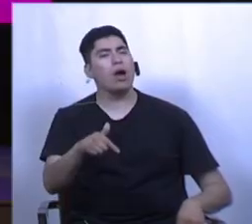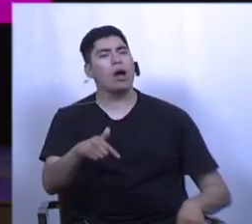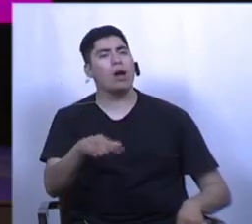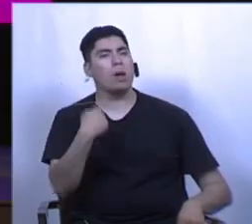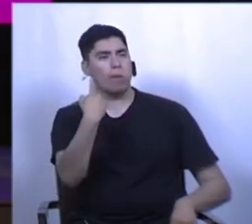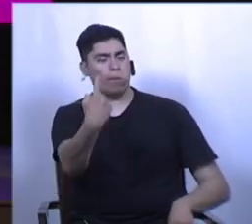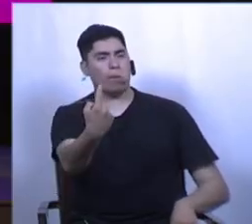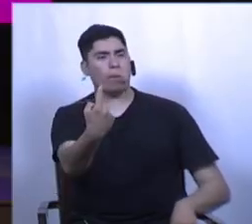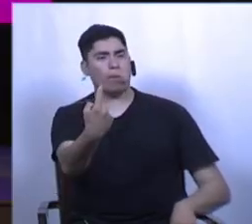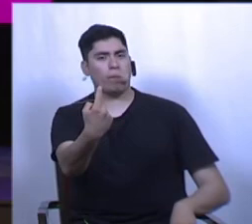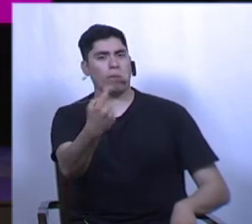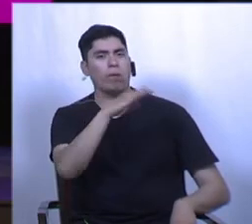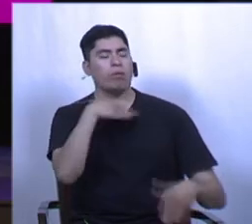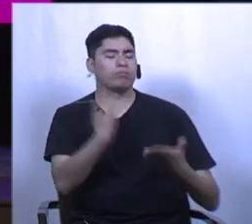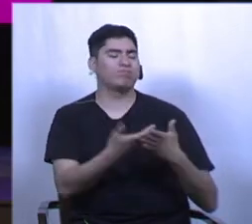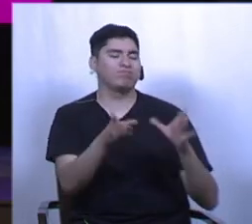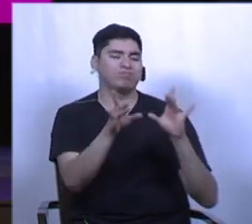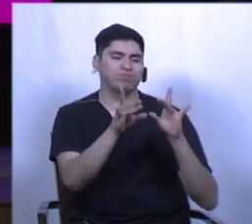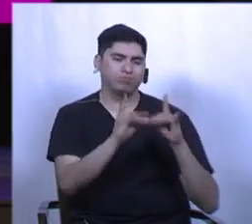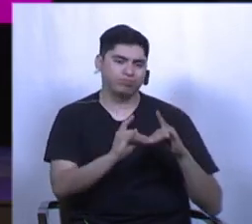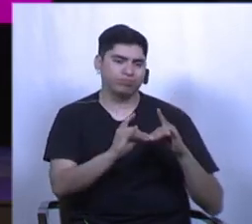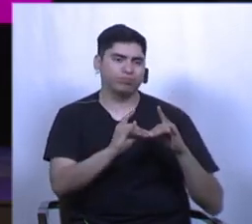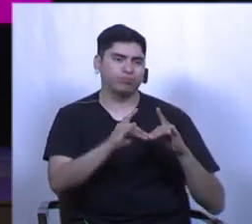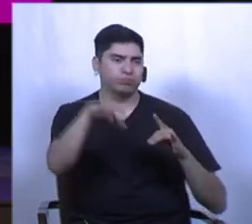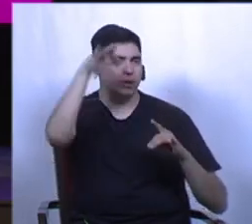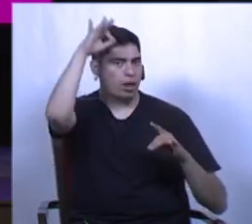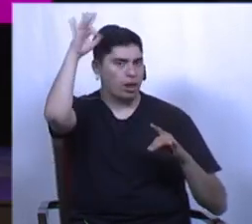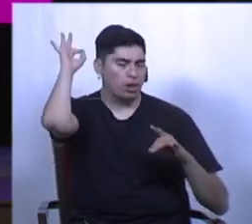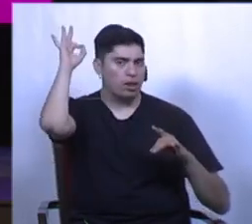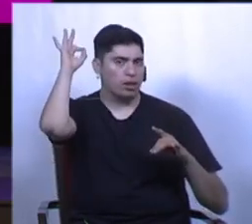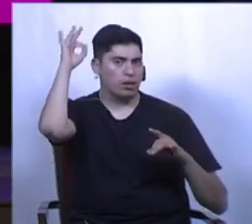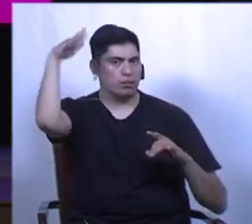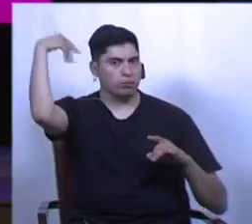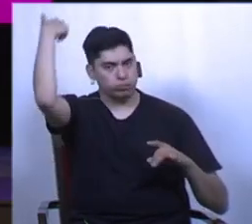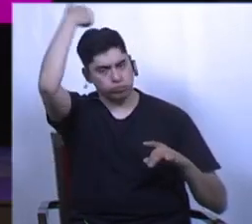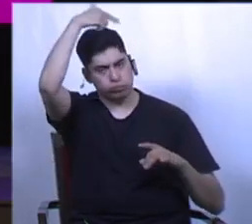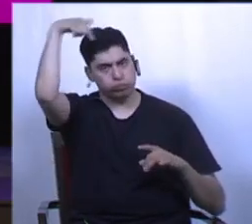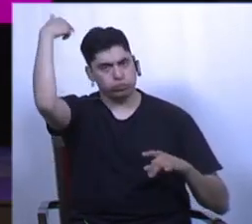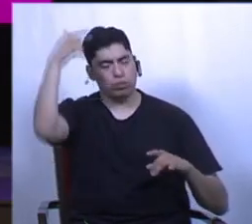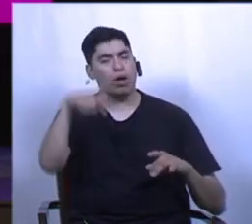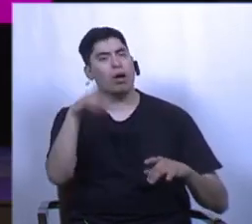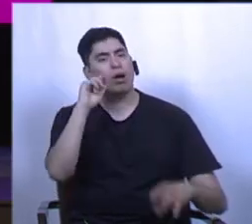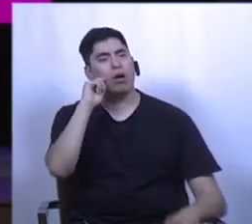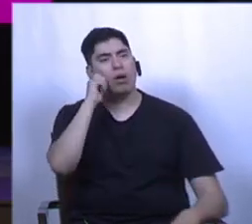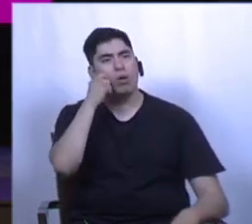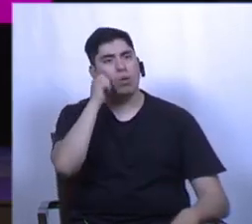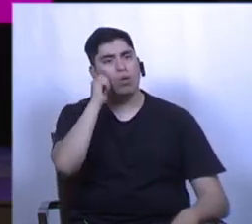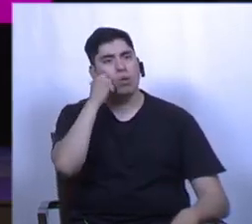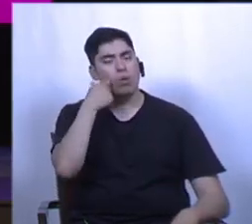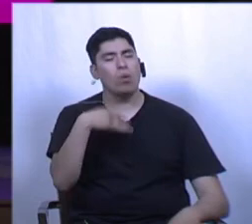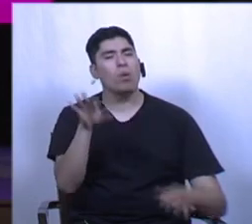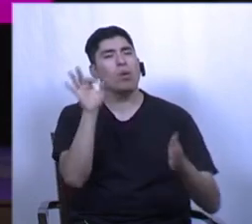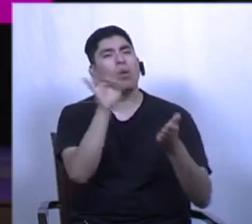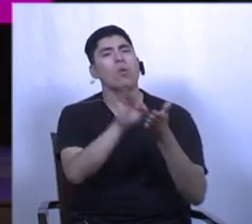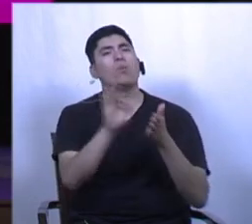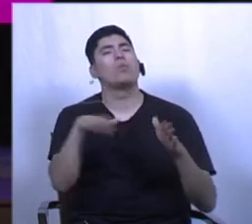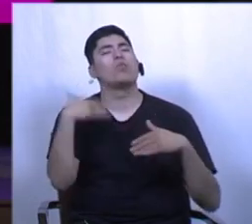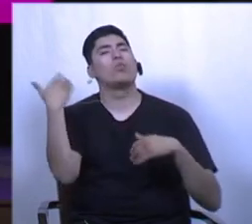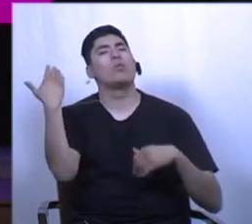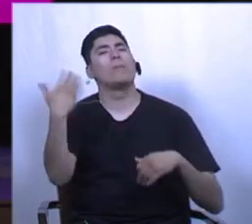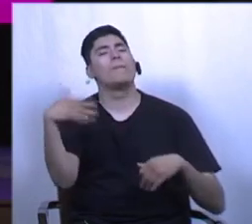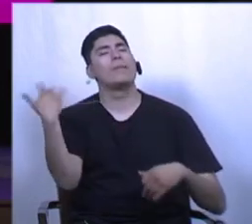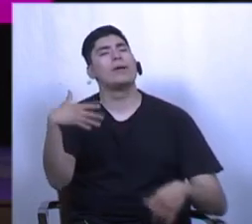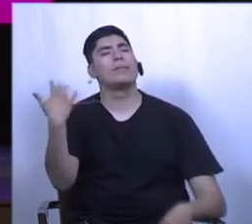guía finalmente a la muerte de las células cerebrales. Esto significa que el punto más importante es cuando se reducen